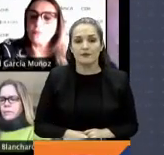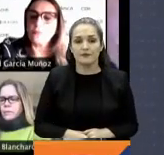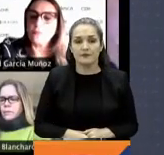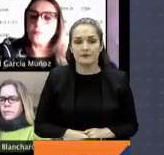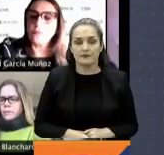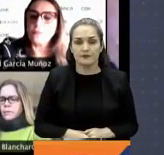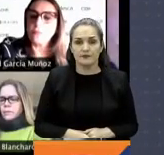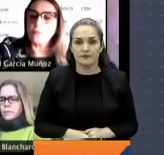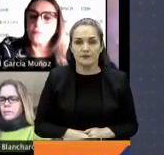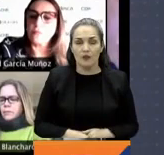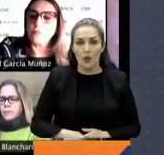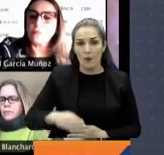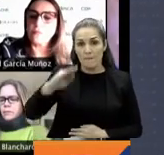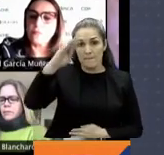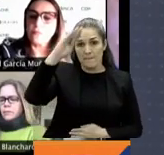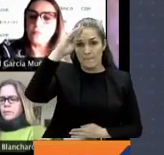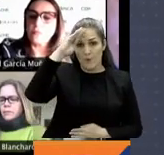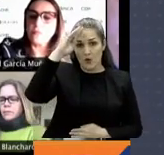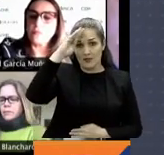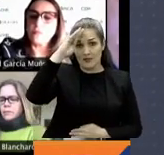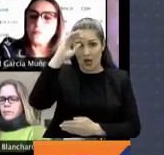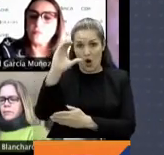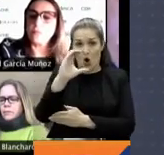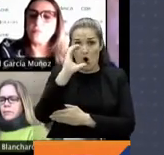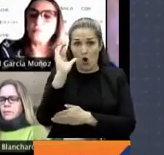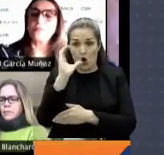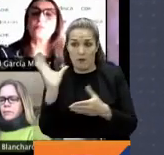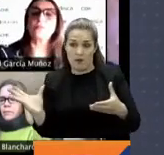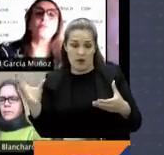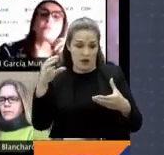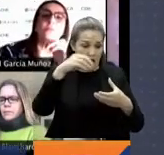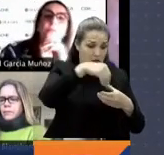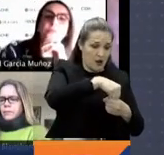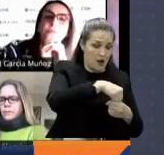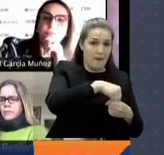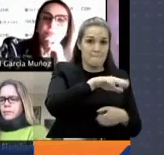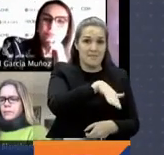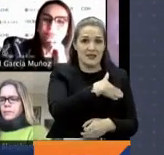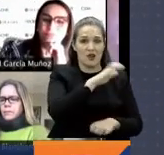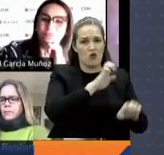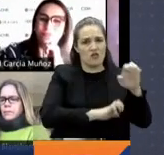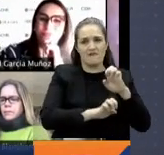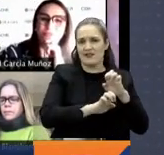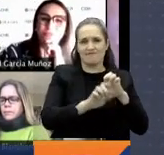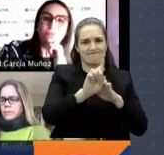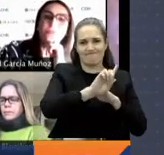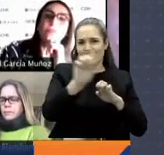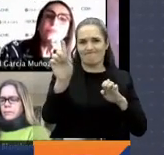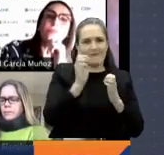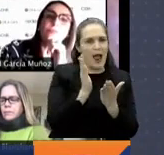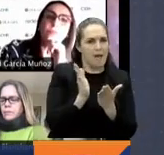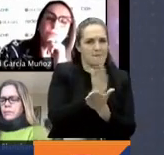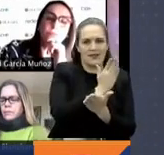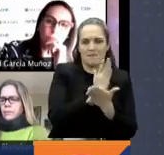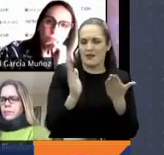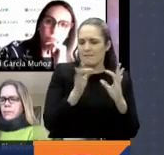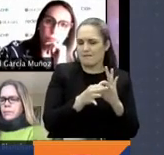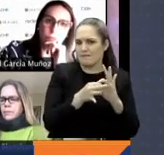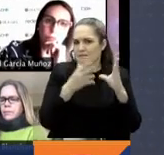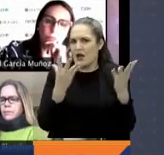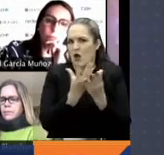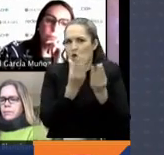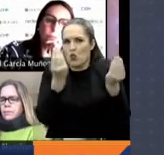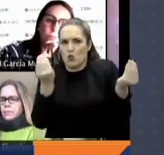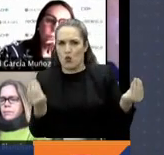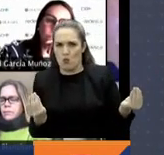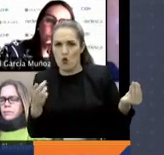Separar a la Policía Nacional y su ESMAD del Ministerio de Defensa a fin de garantizar una estructura que consolide y preserve la